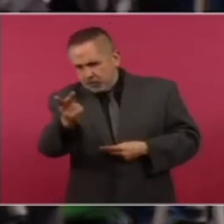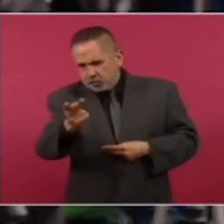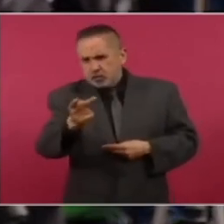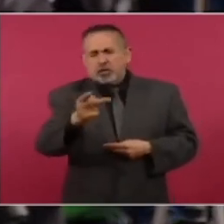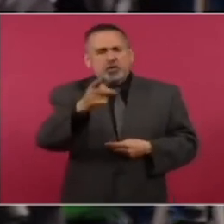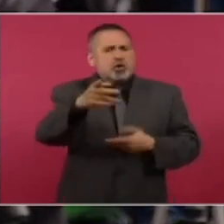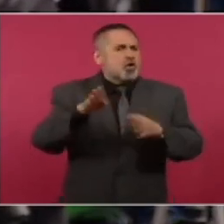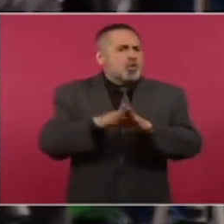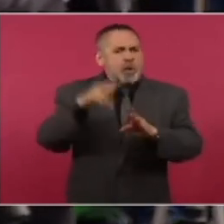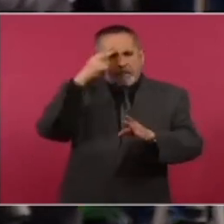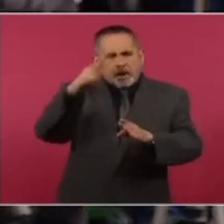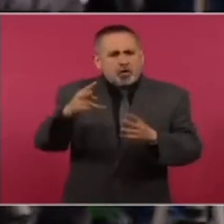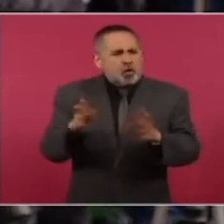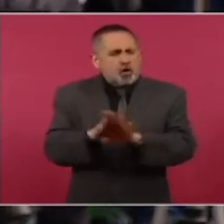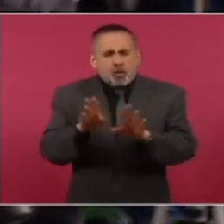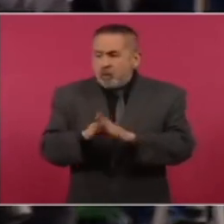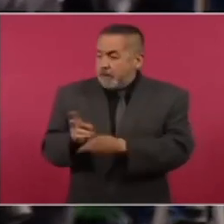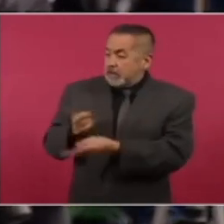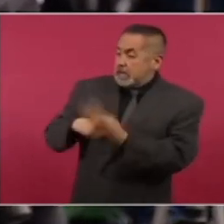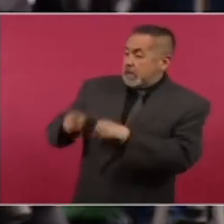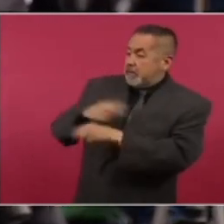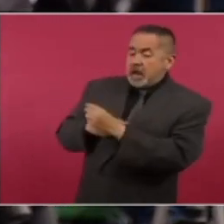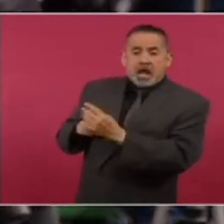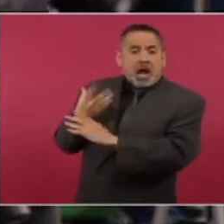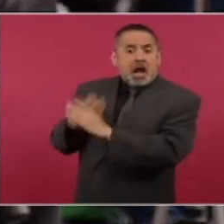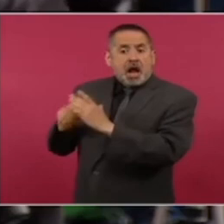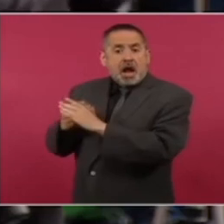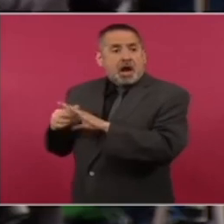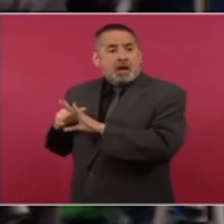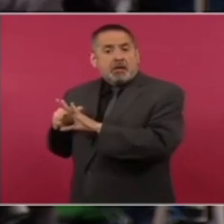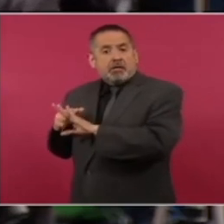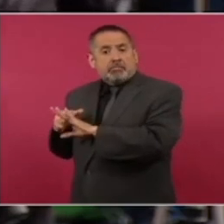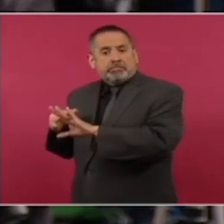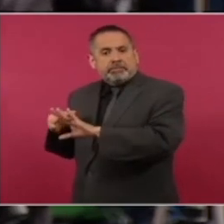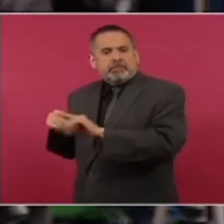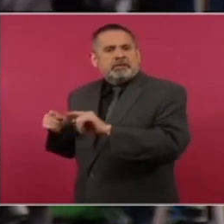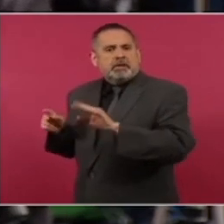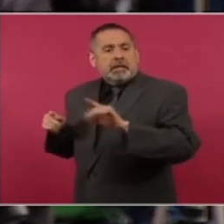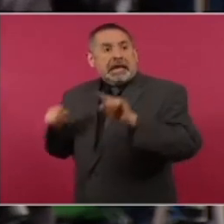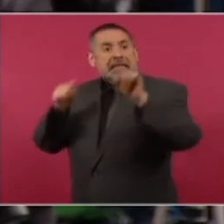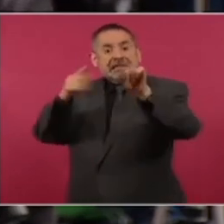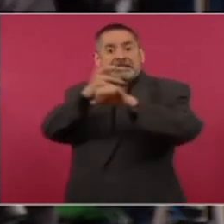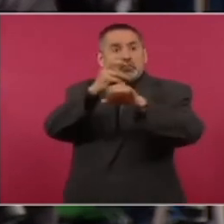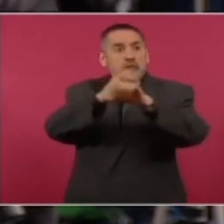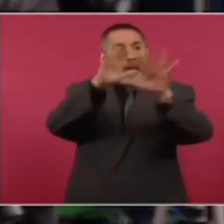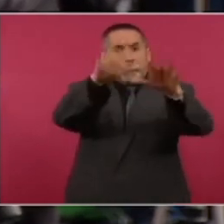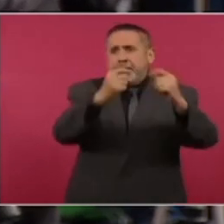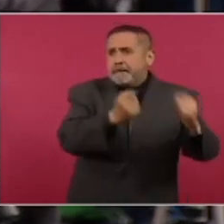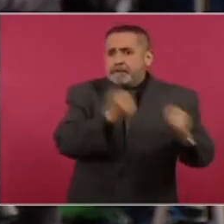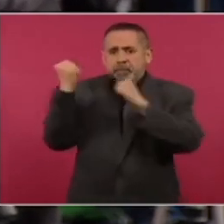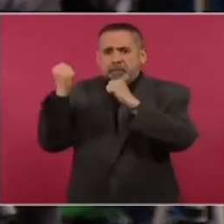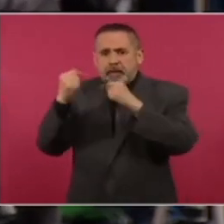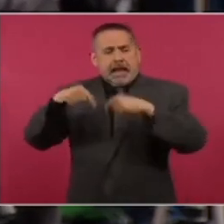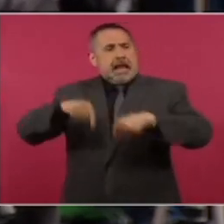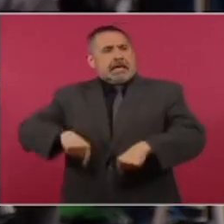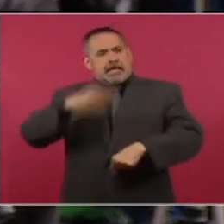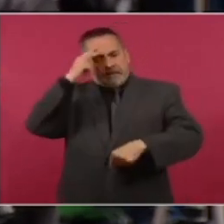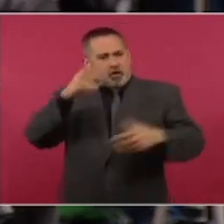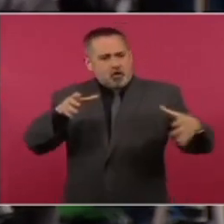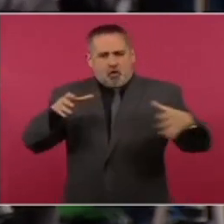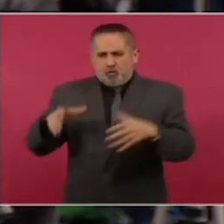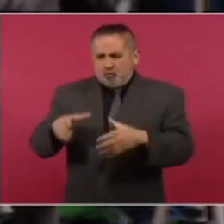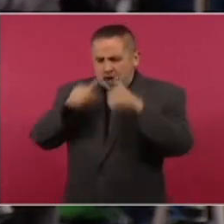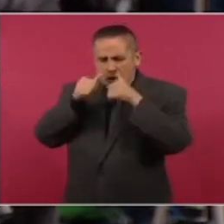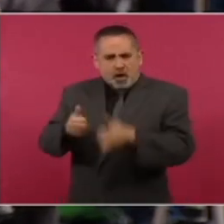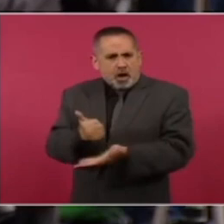preparar México para recibir a todos los migrantes que va a expulsar Estados Unidos, en qué consiste este nuevo centro